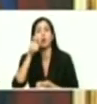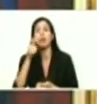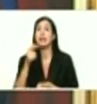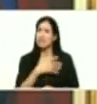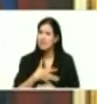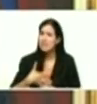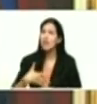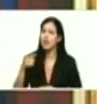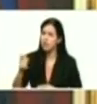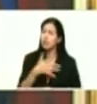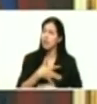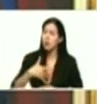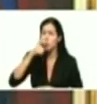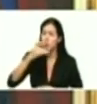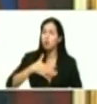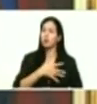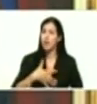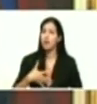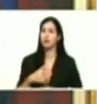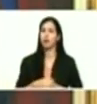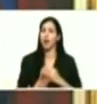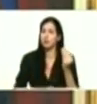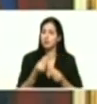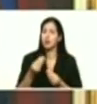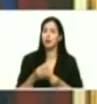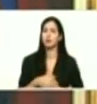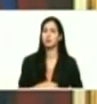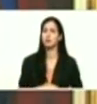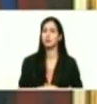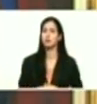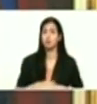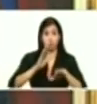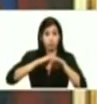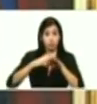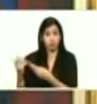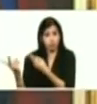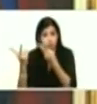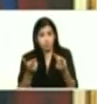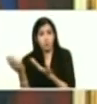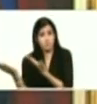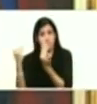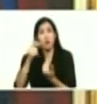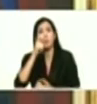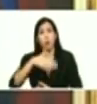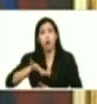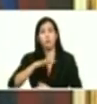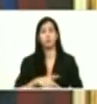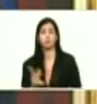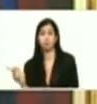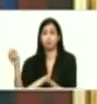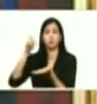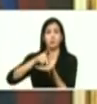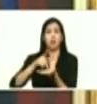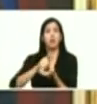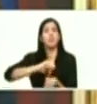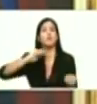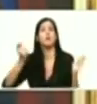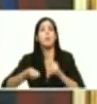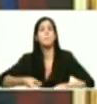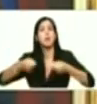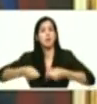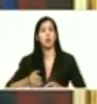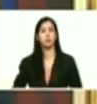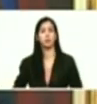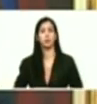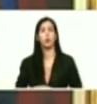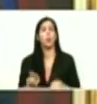pueblo quiere hacer convoquemos al pueblo a esa gran transformación como decía Aristóbulo ahorita no